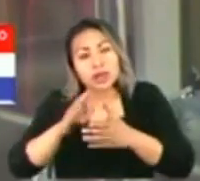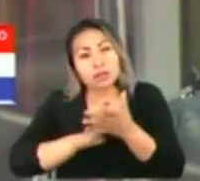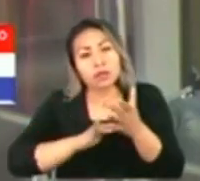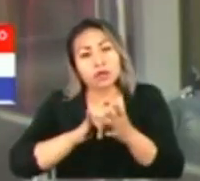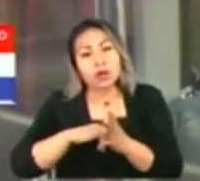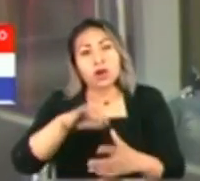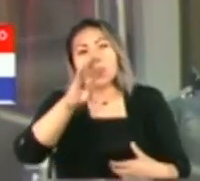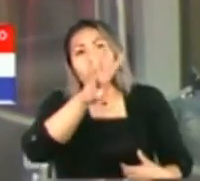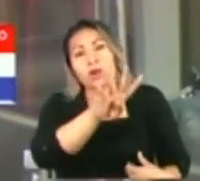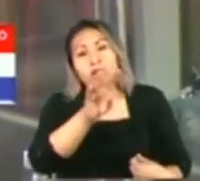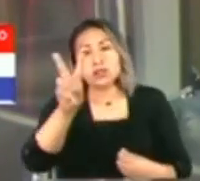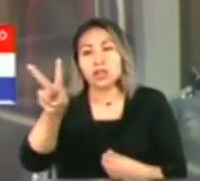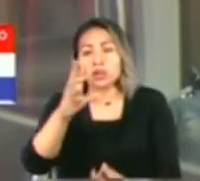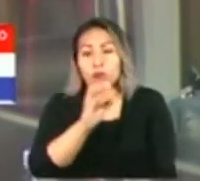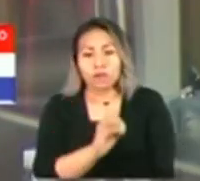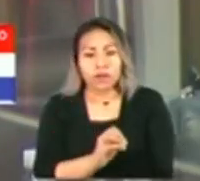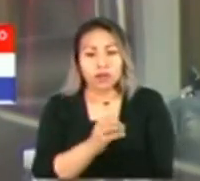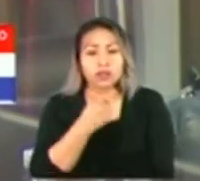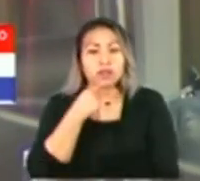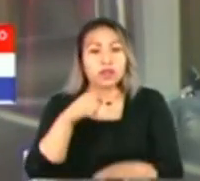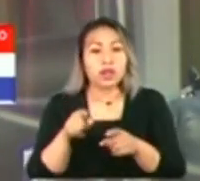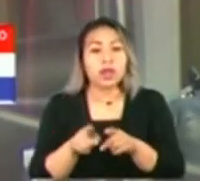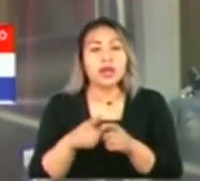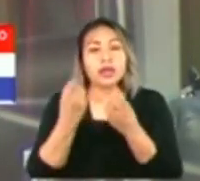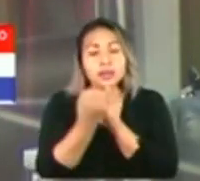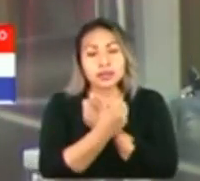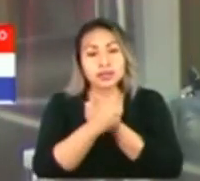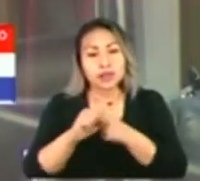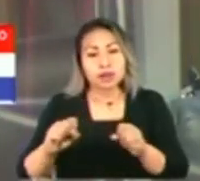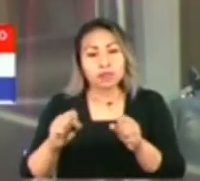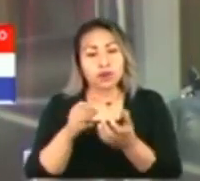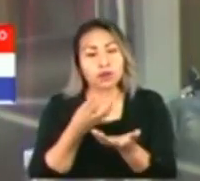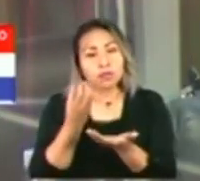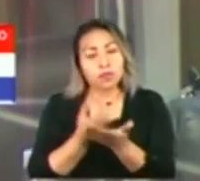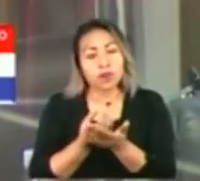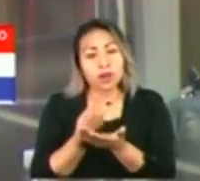420 que salva la economía y a la población panameña. Muchas gracias.